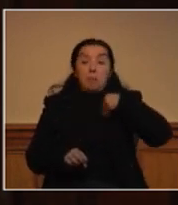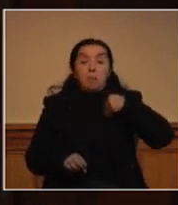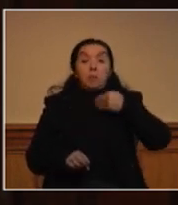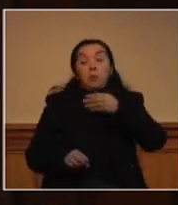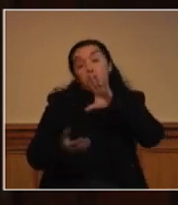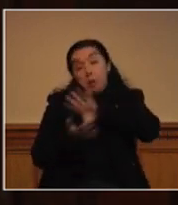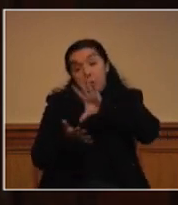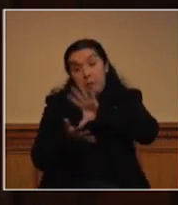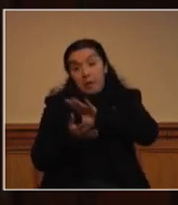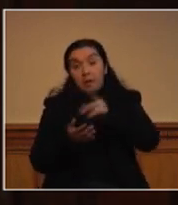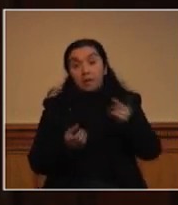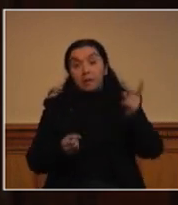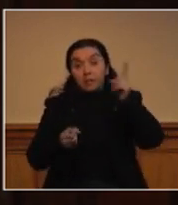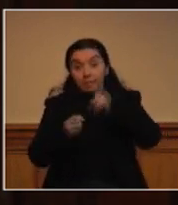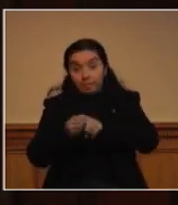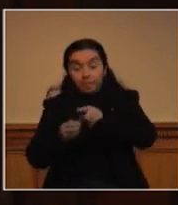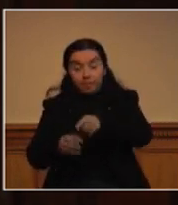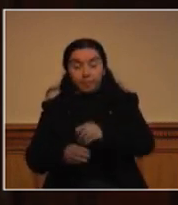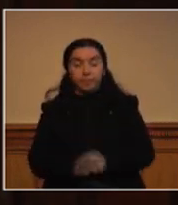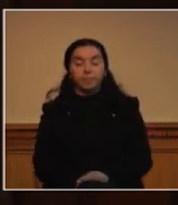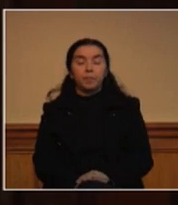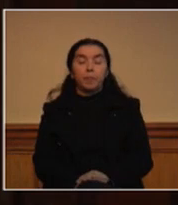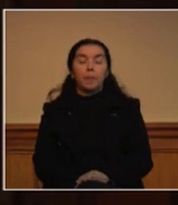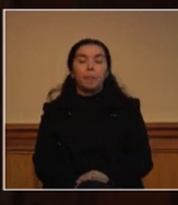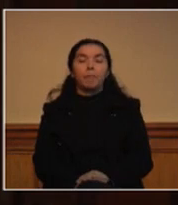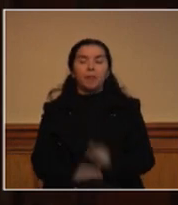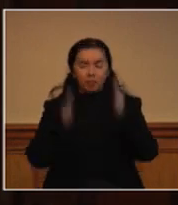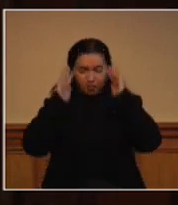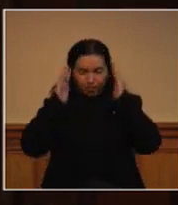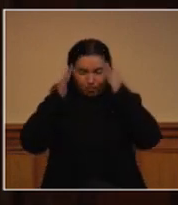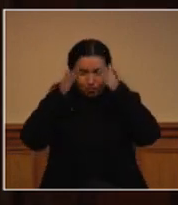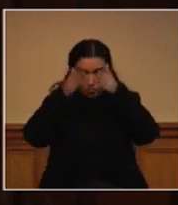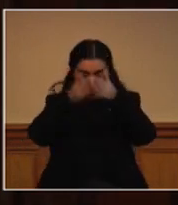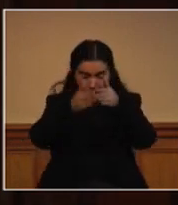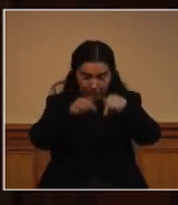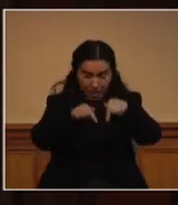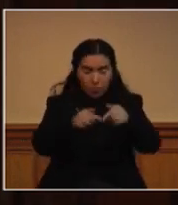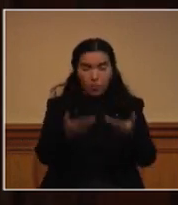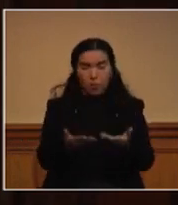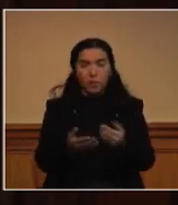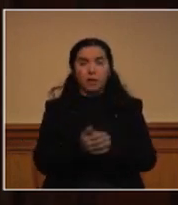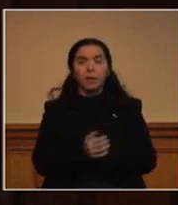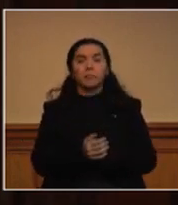esta igualdad de accesibilidad. Centrándonos ya en